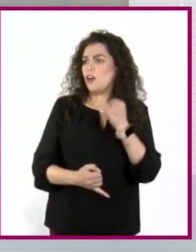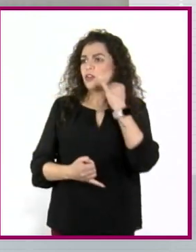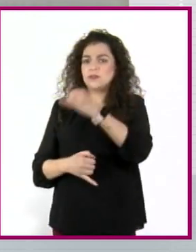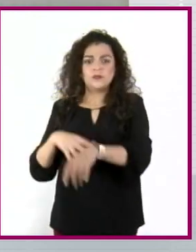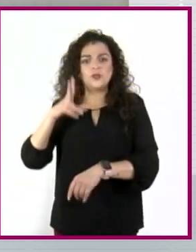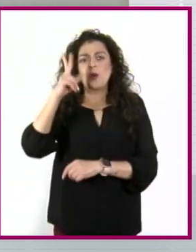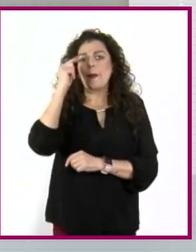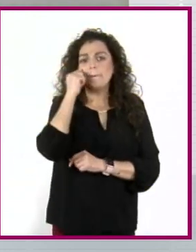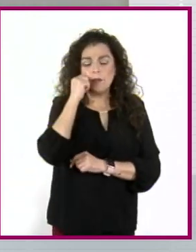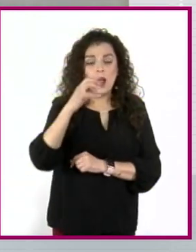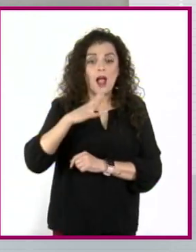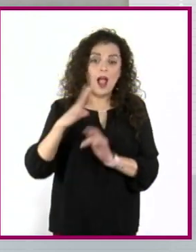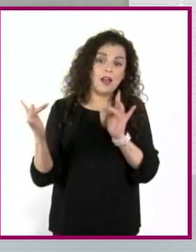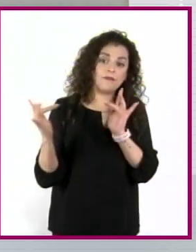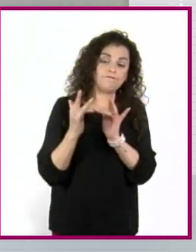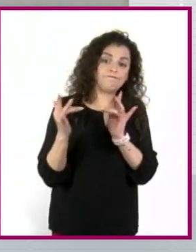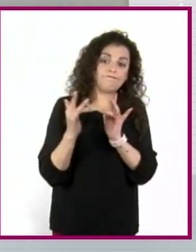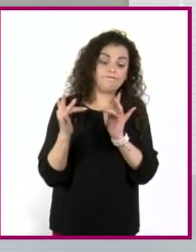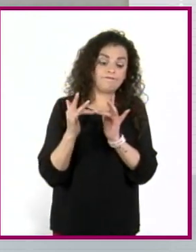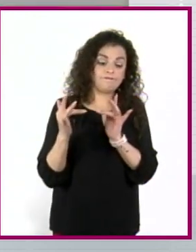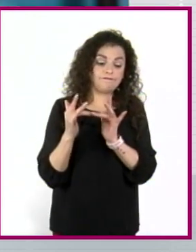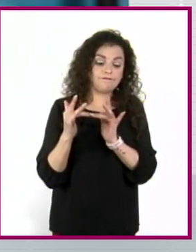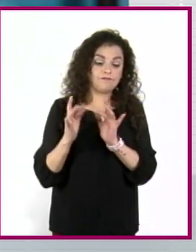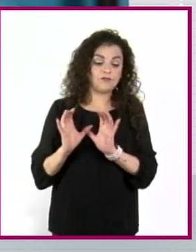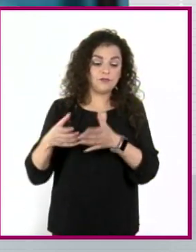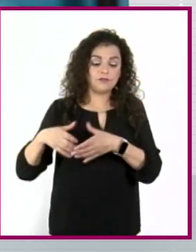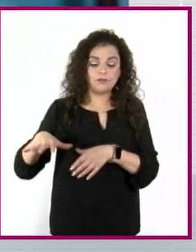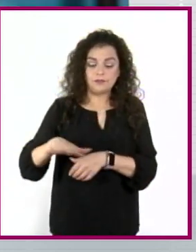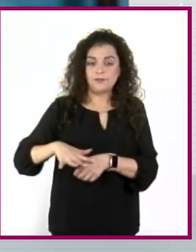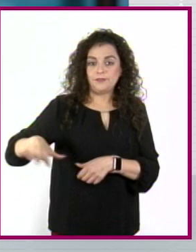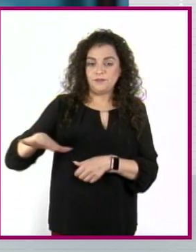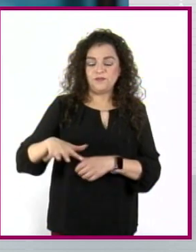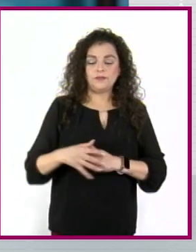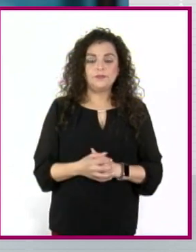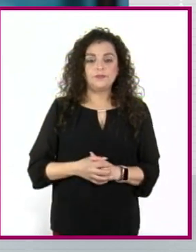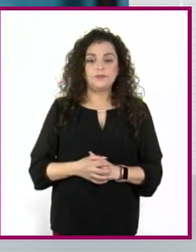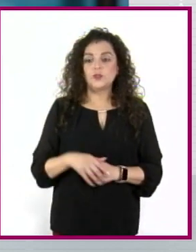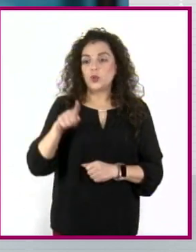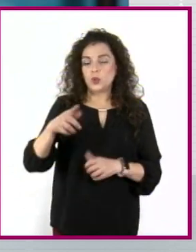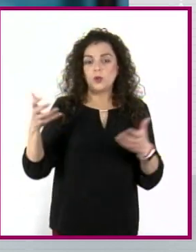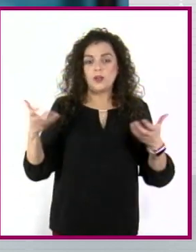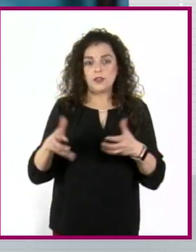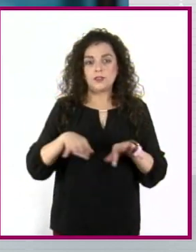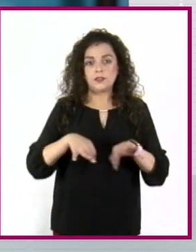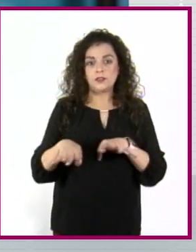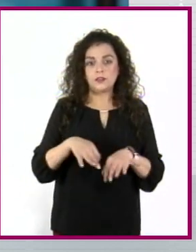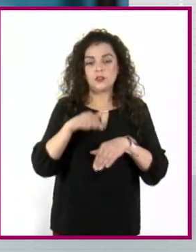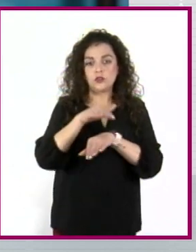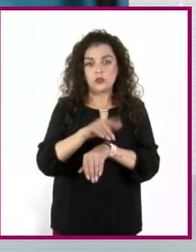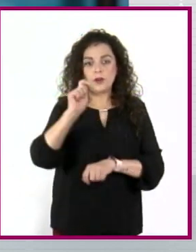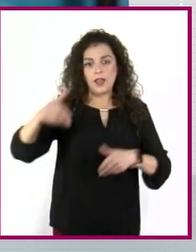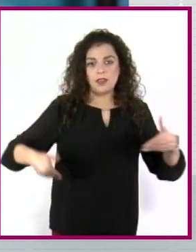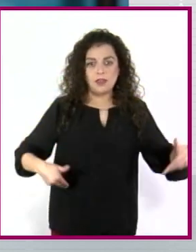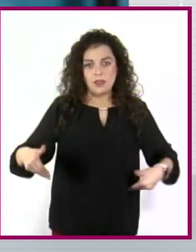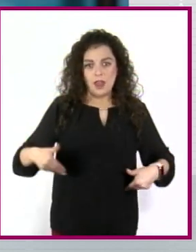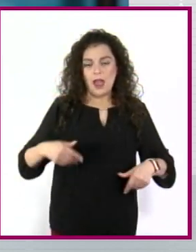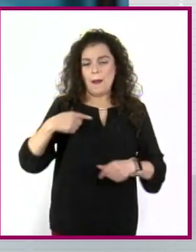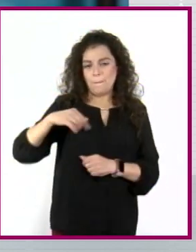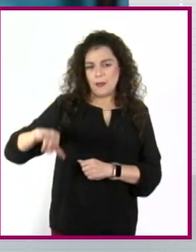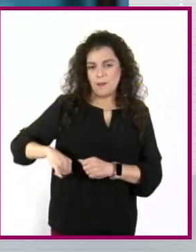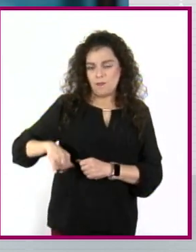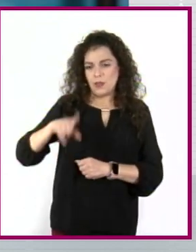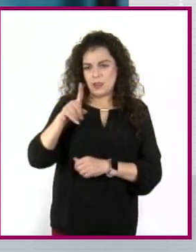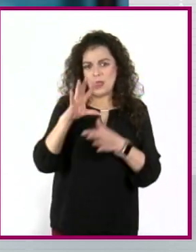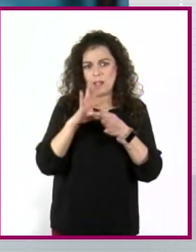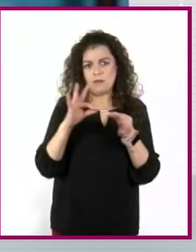empieza una conexión con lo comunitario. Desde la labor que has realizado en el ámbito teatral, nos interesa que nos cuentes sobre tu